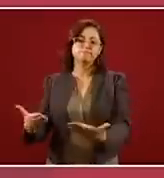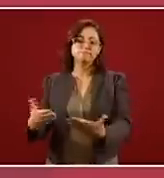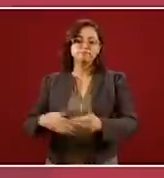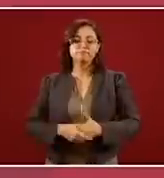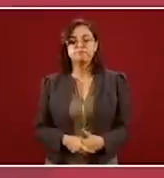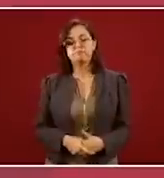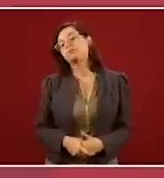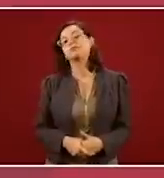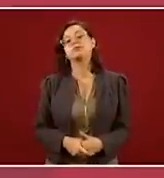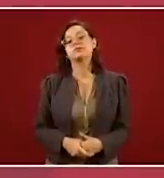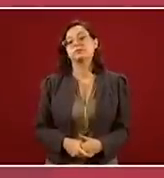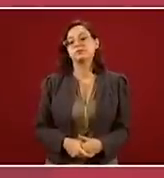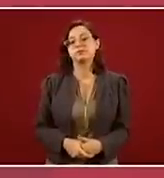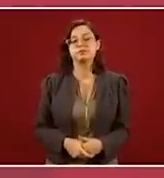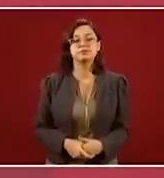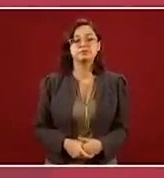Ya,